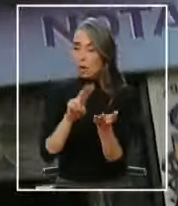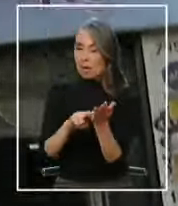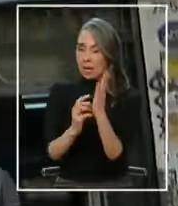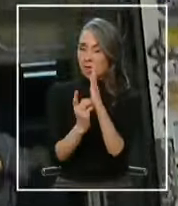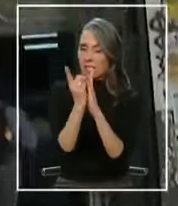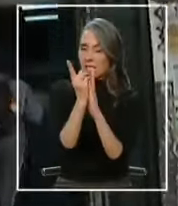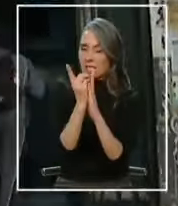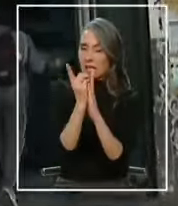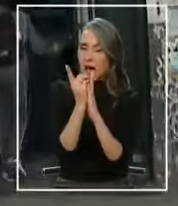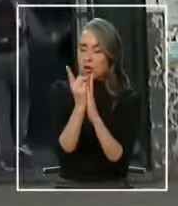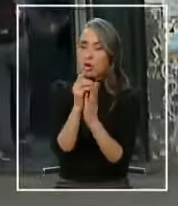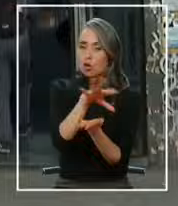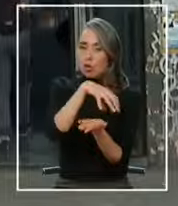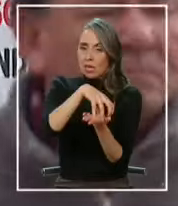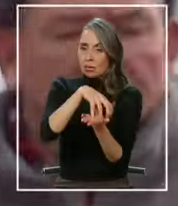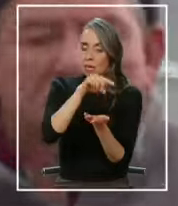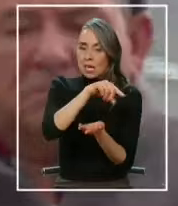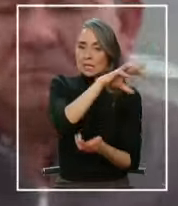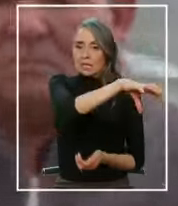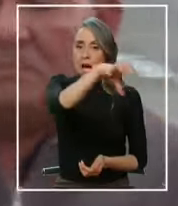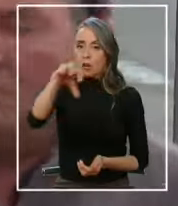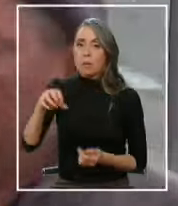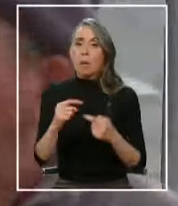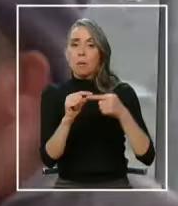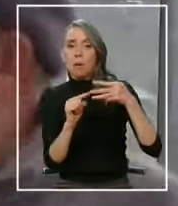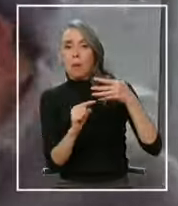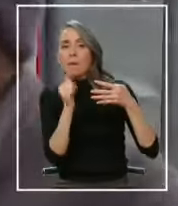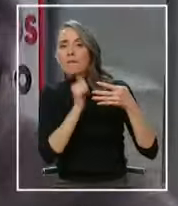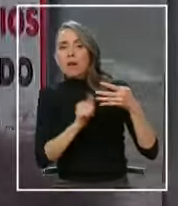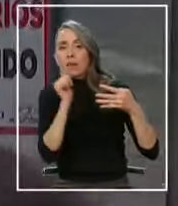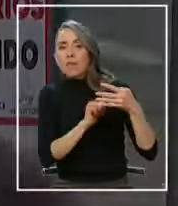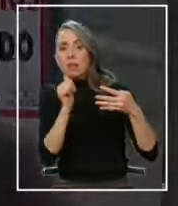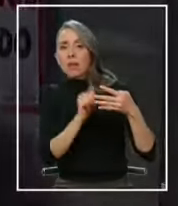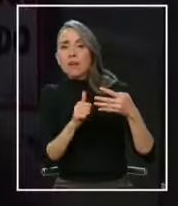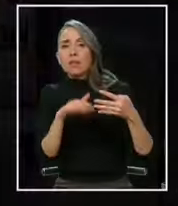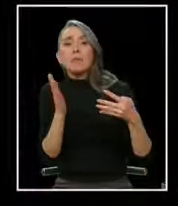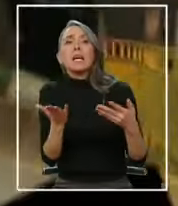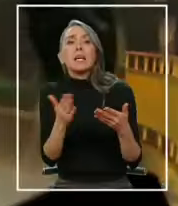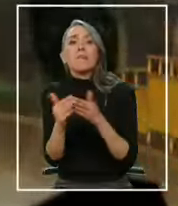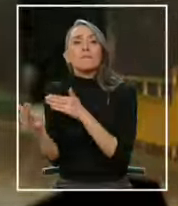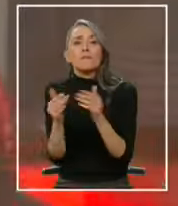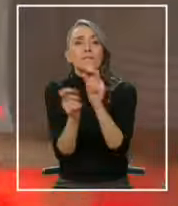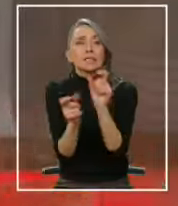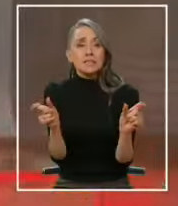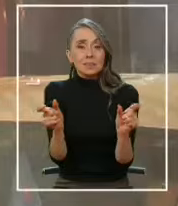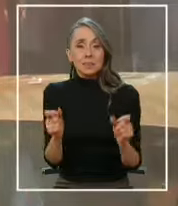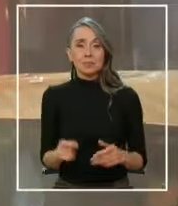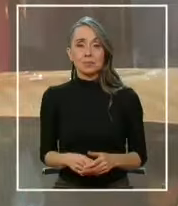para este sector? ¿Cuáles son las principales carencias de sus vecinos?